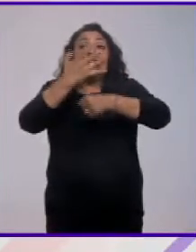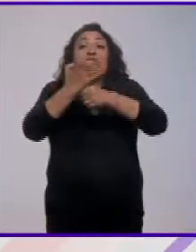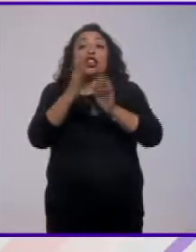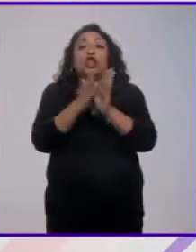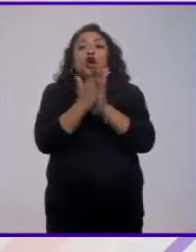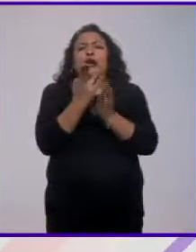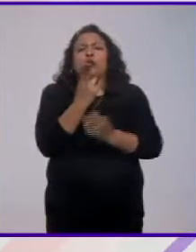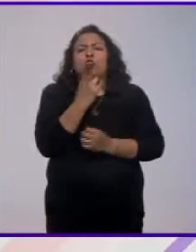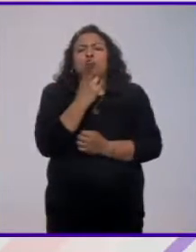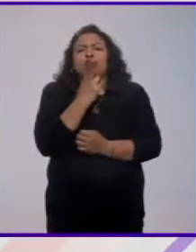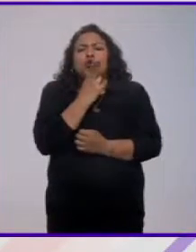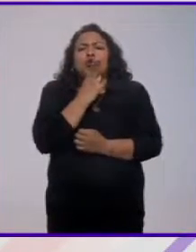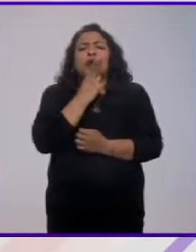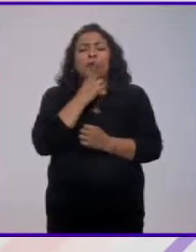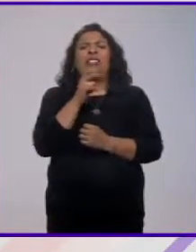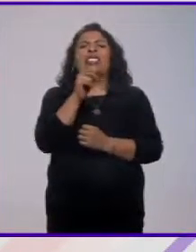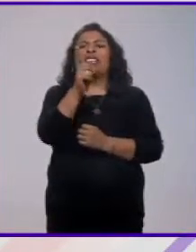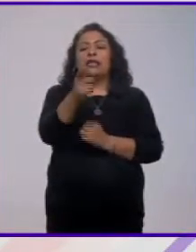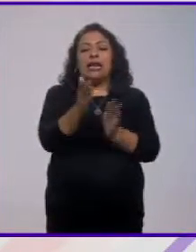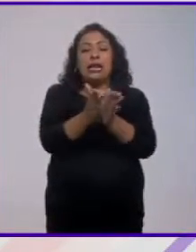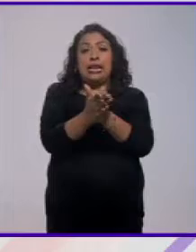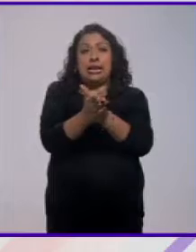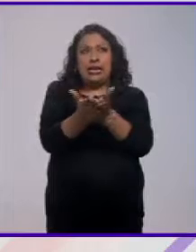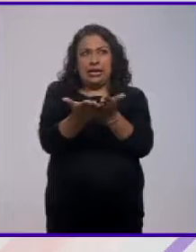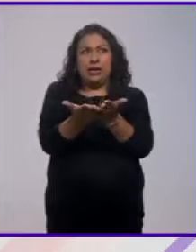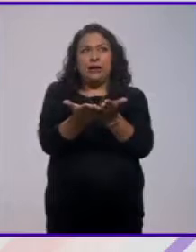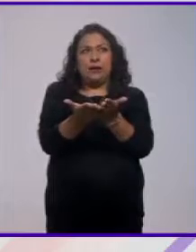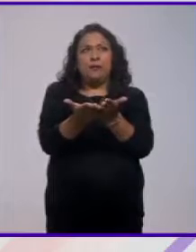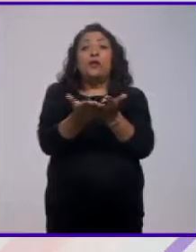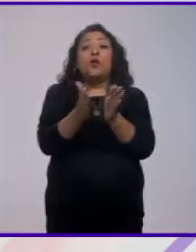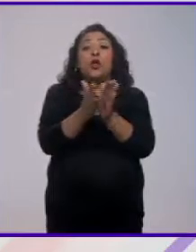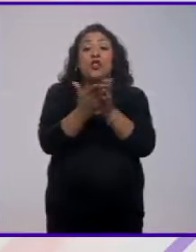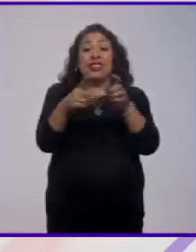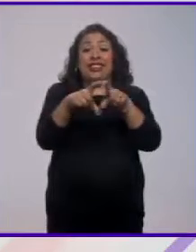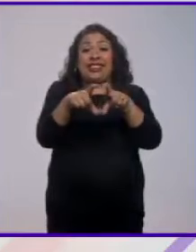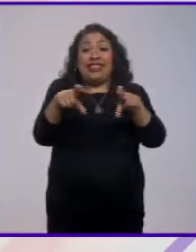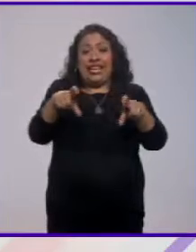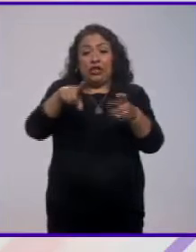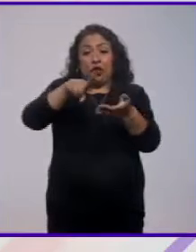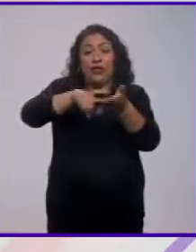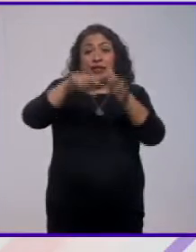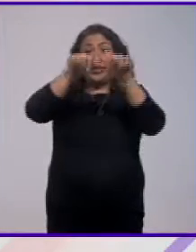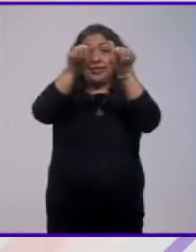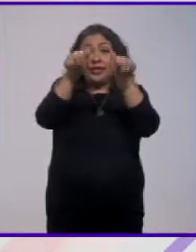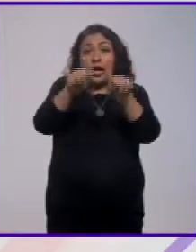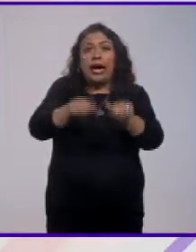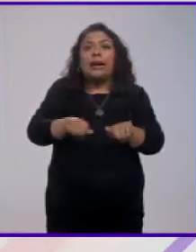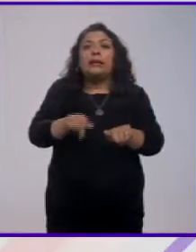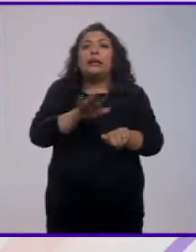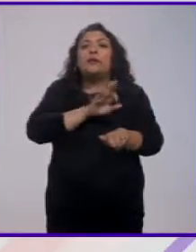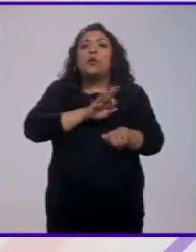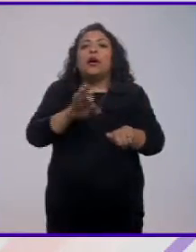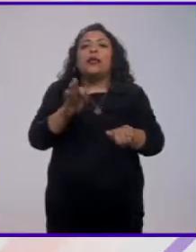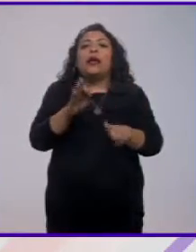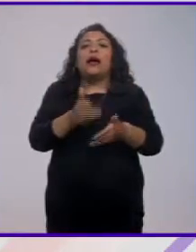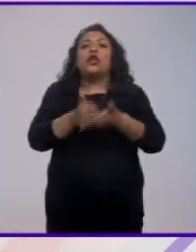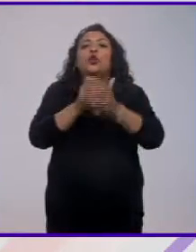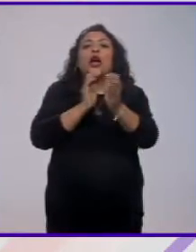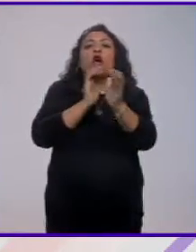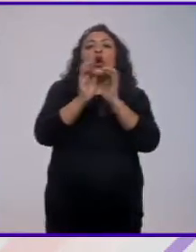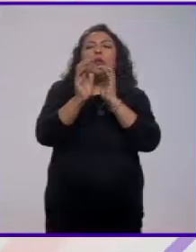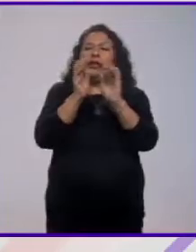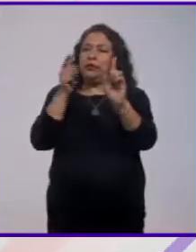libro sagrado, es decir, un libro que nos dio, un texto que a través del arte nos permite la comunicación